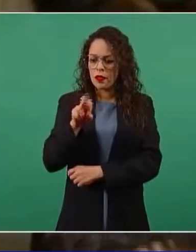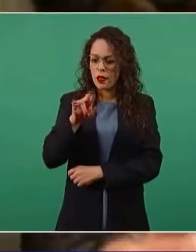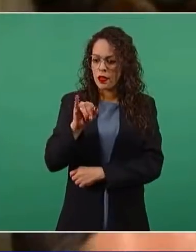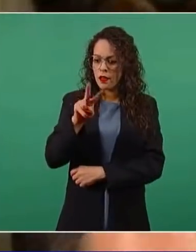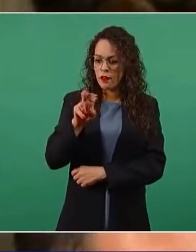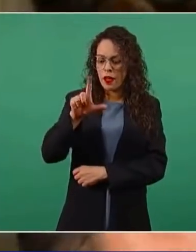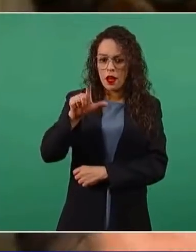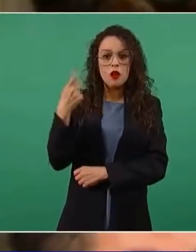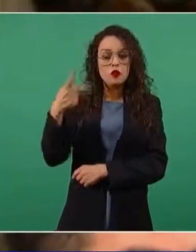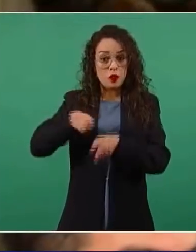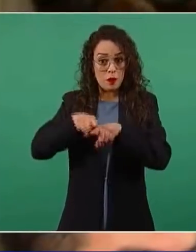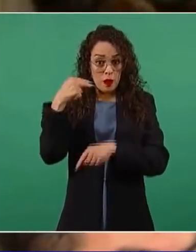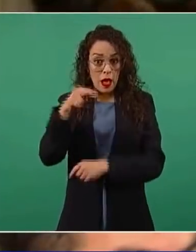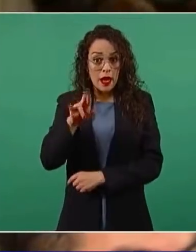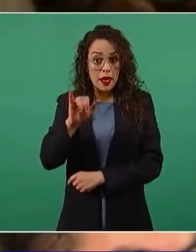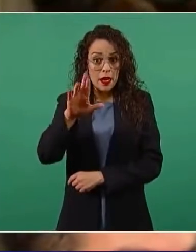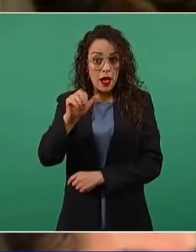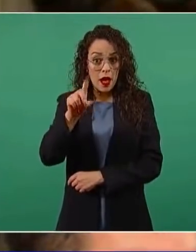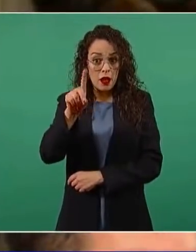Neri Vela.